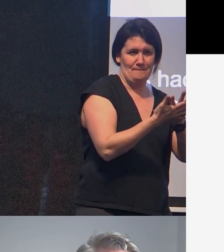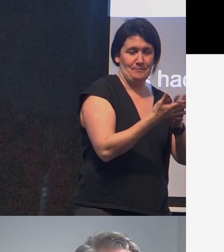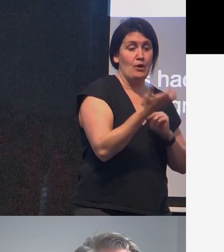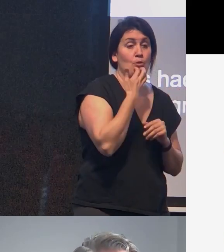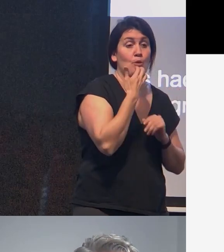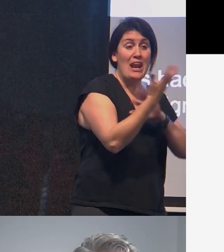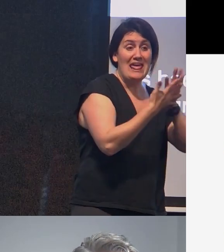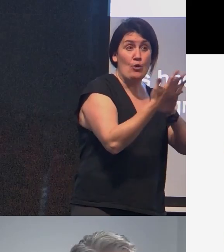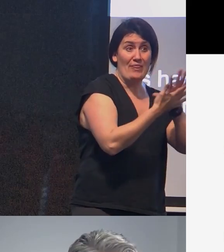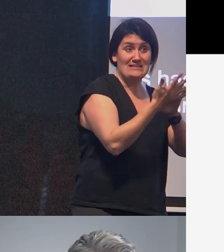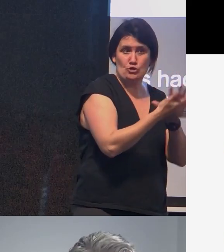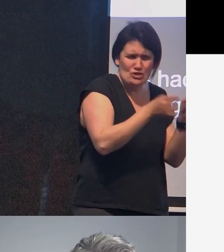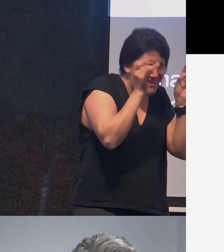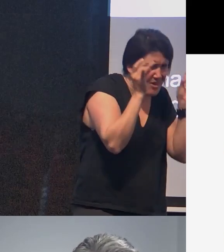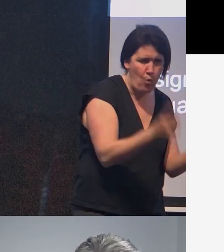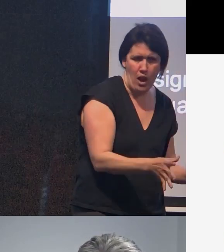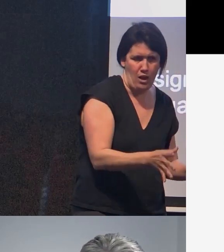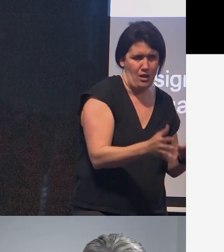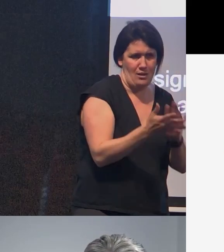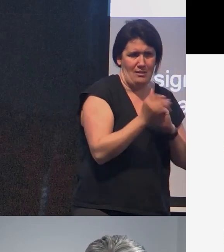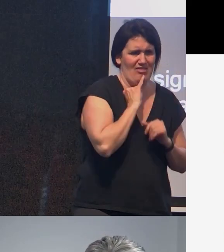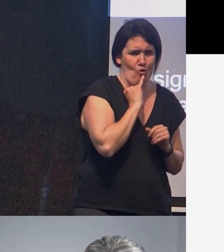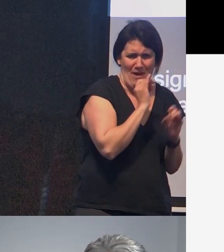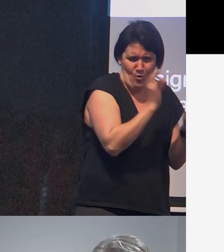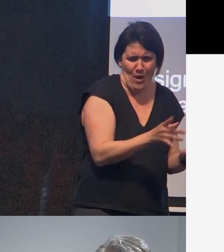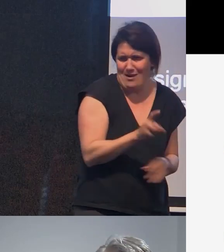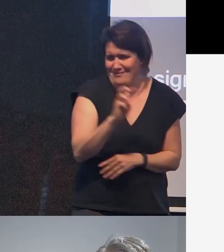signos son tan lenguas como creemos.